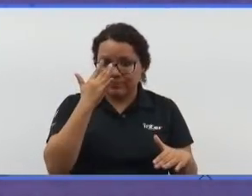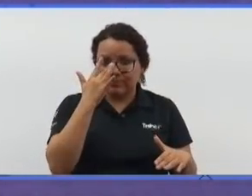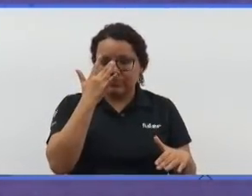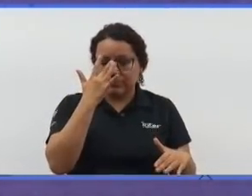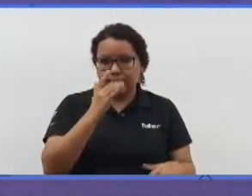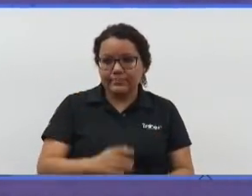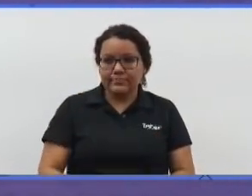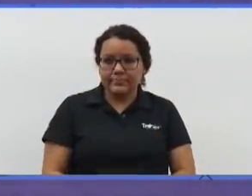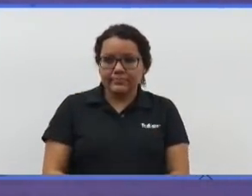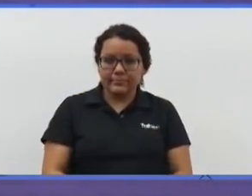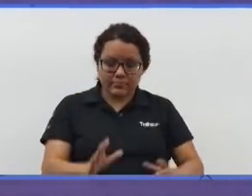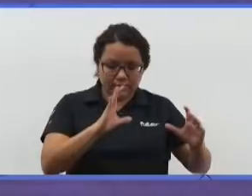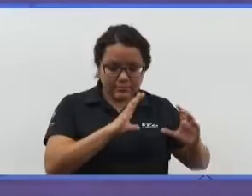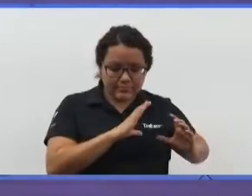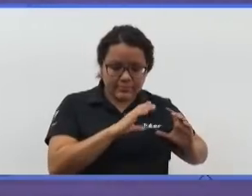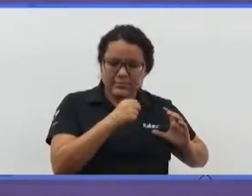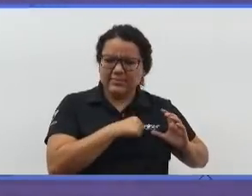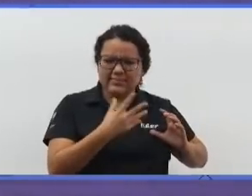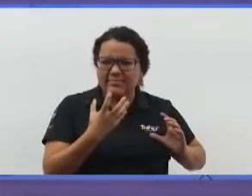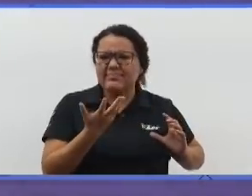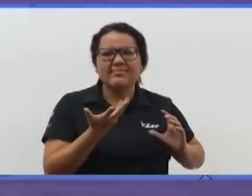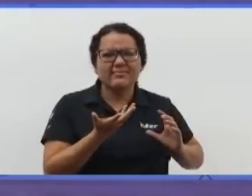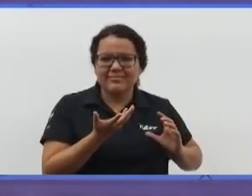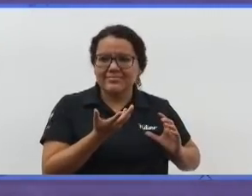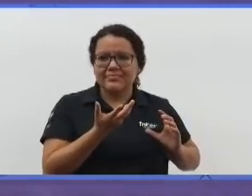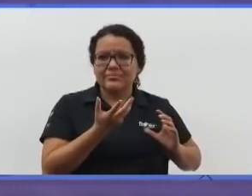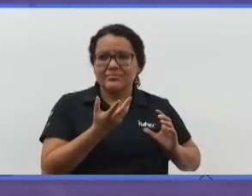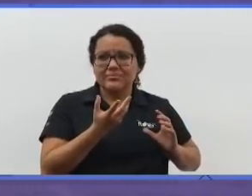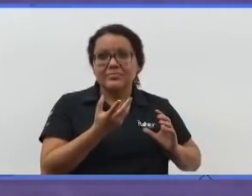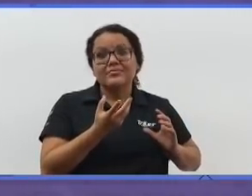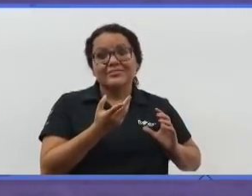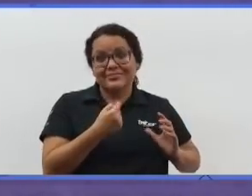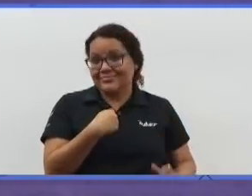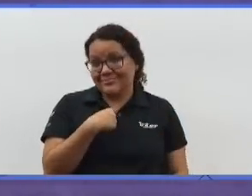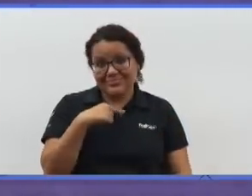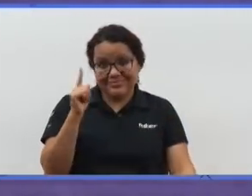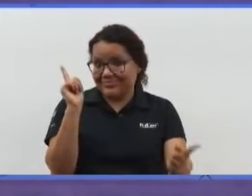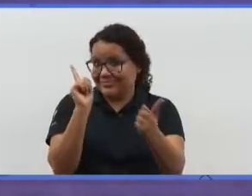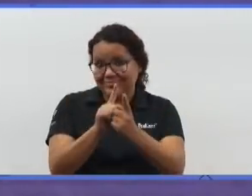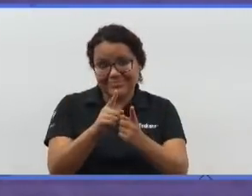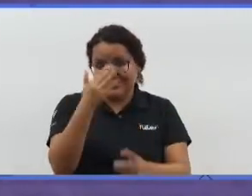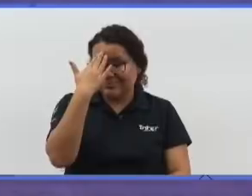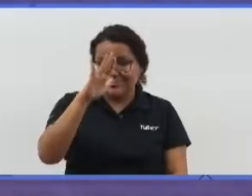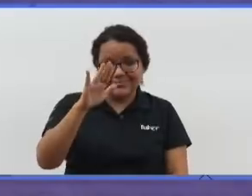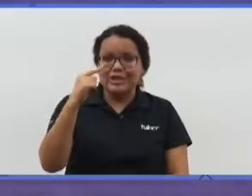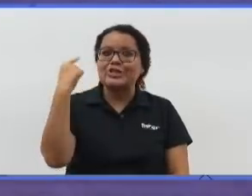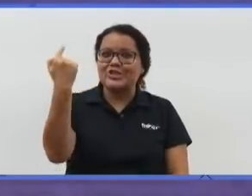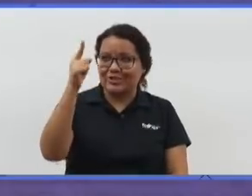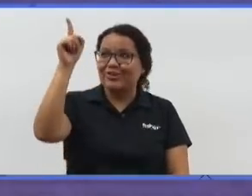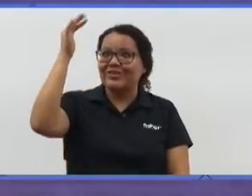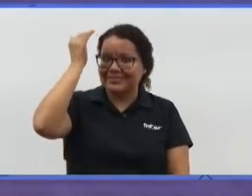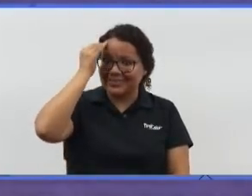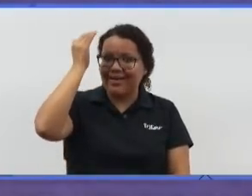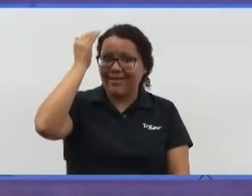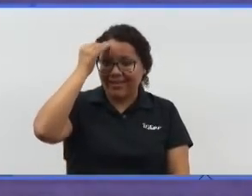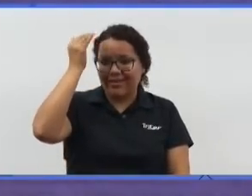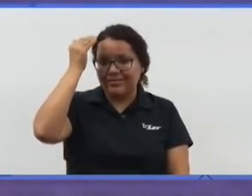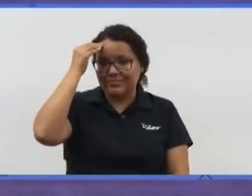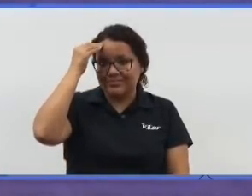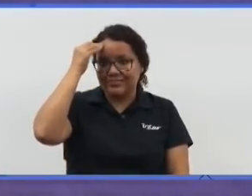de los deseos de su corazón hermano eso yo no los conozco solo dios los conoce